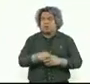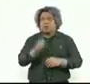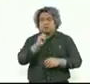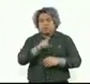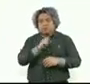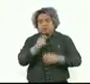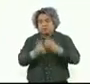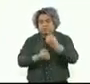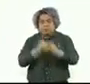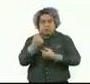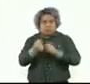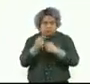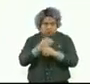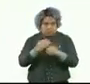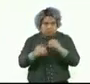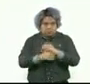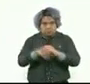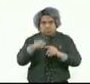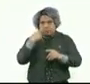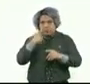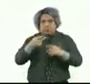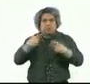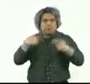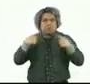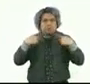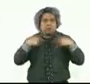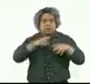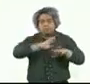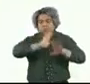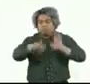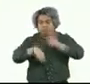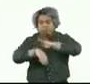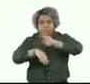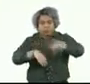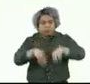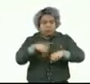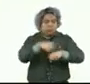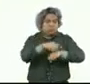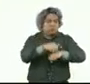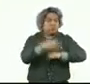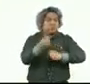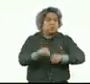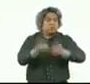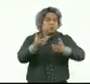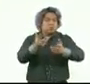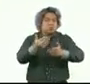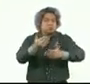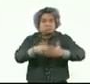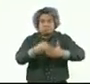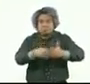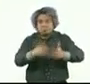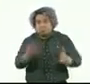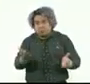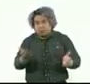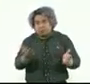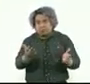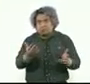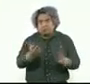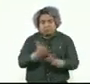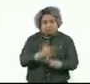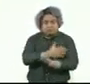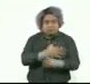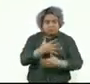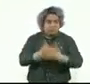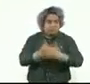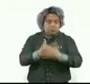a los números en defunciones. Sin embargo, hemos visto que en los últimos 15 días, en